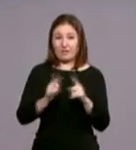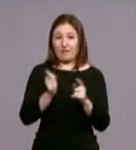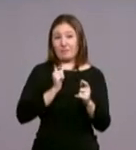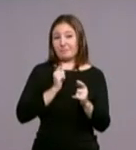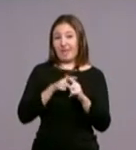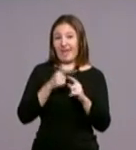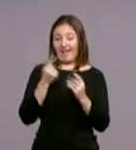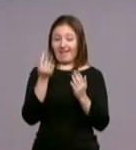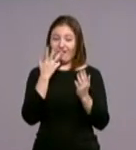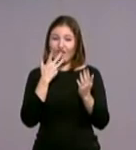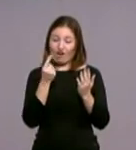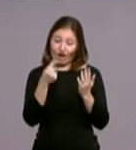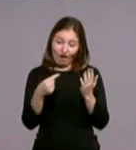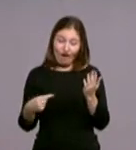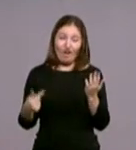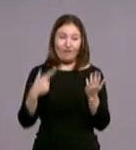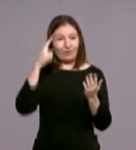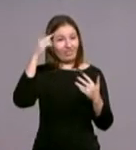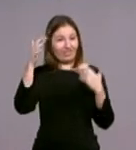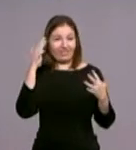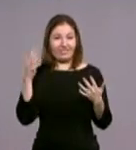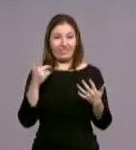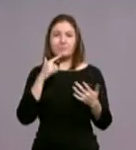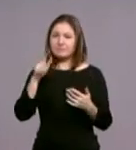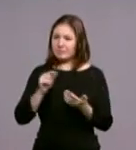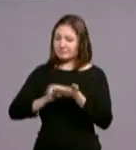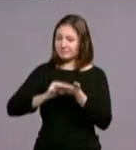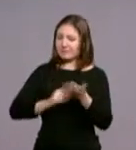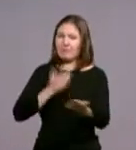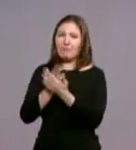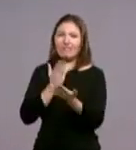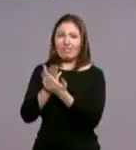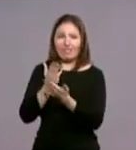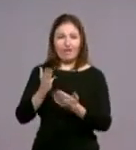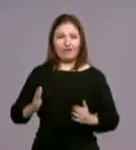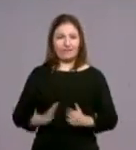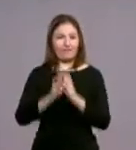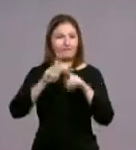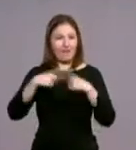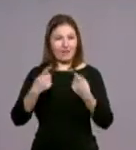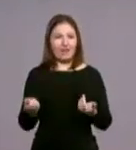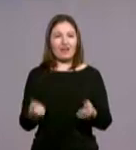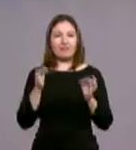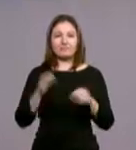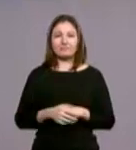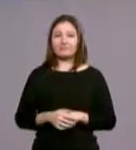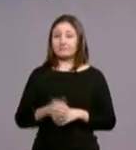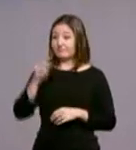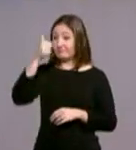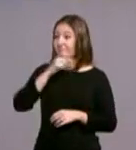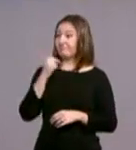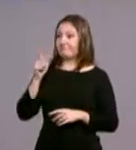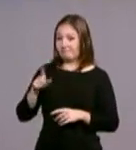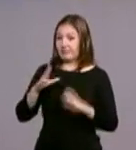coloreen o para que ellos... Que hagan peticiones a la Sagrada Familia y... Y que les espera, además, después de la misa, el